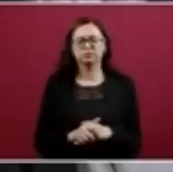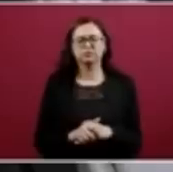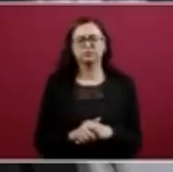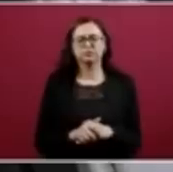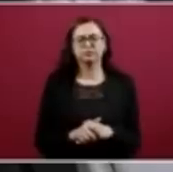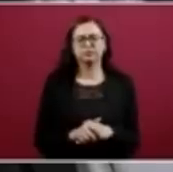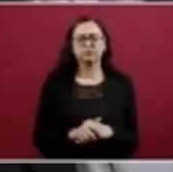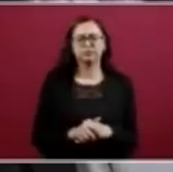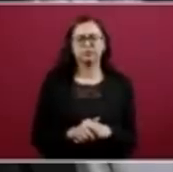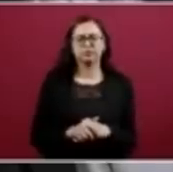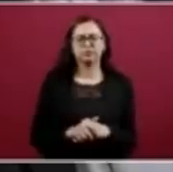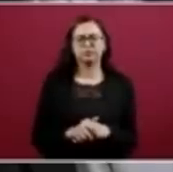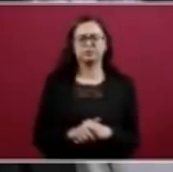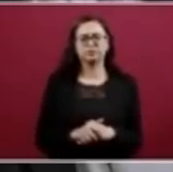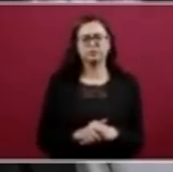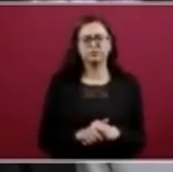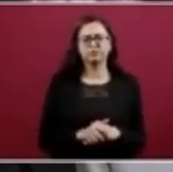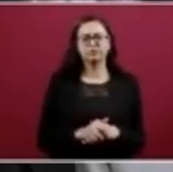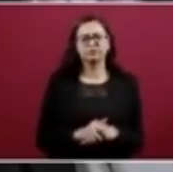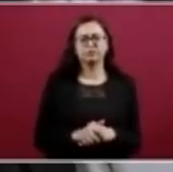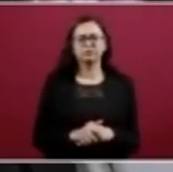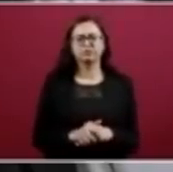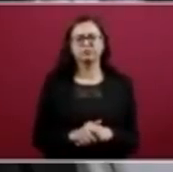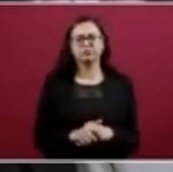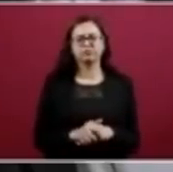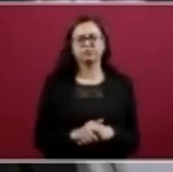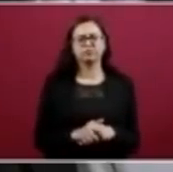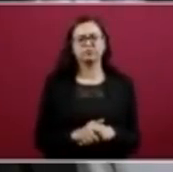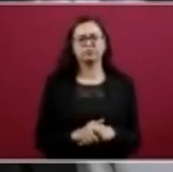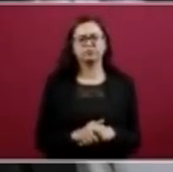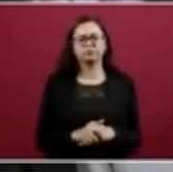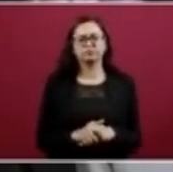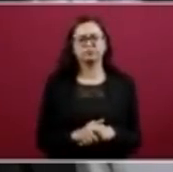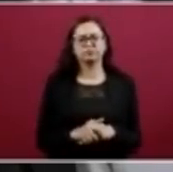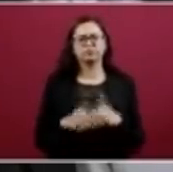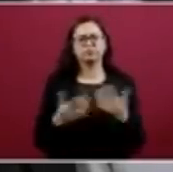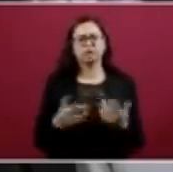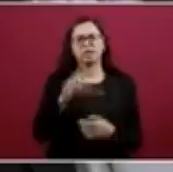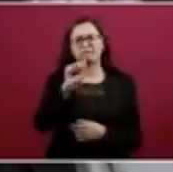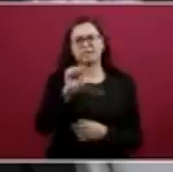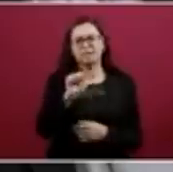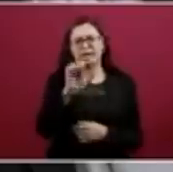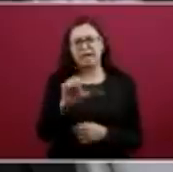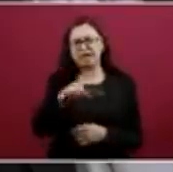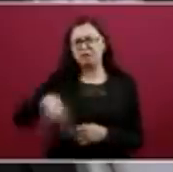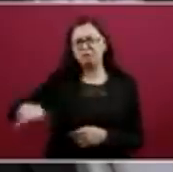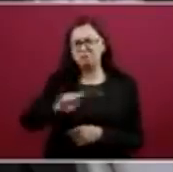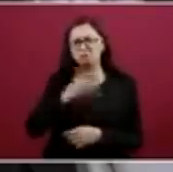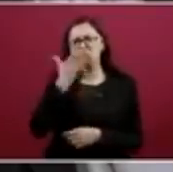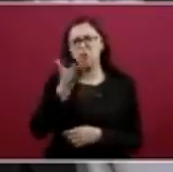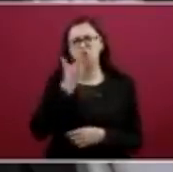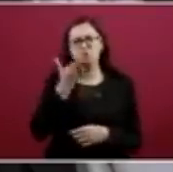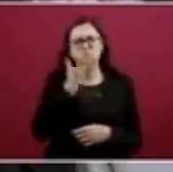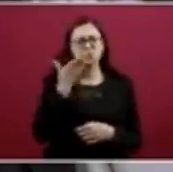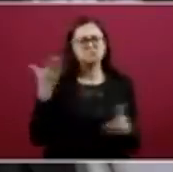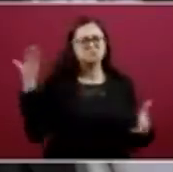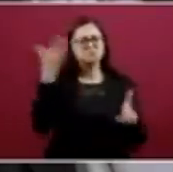que llegaron los clientes frecuentes del SAE y que